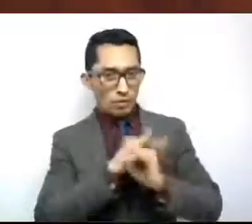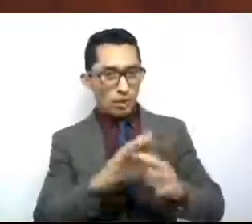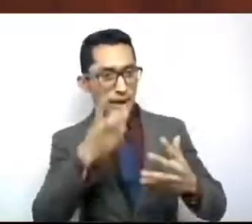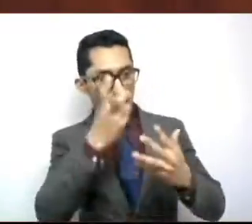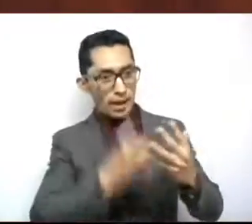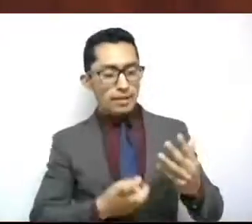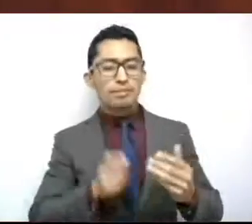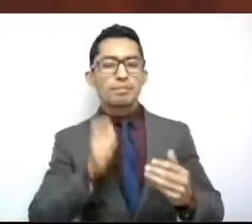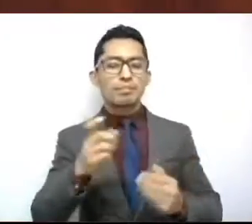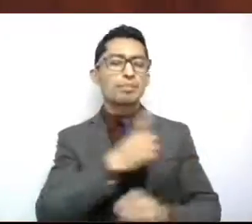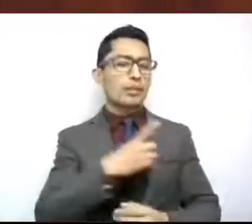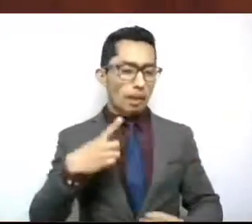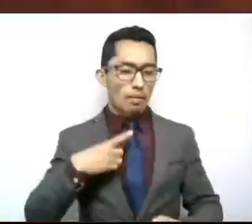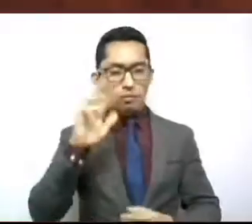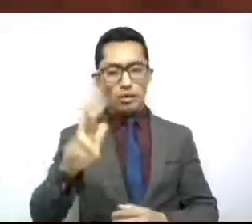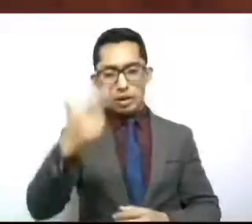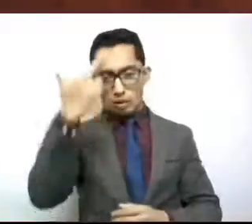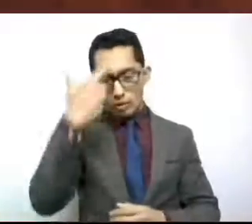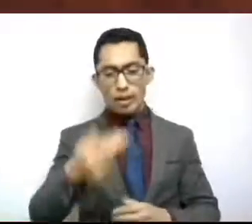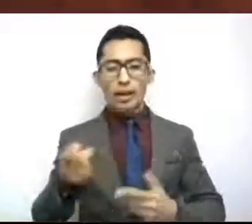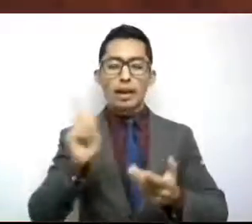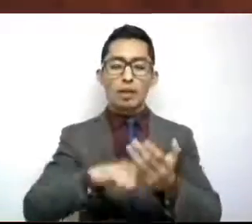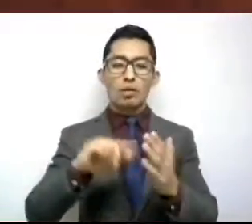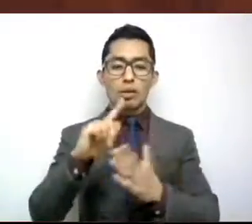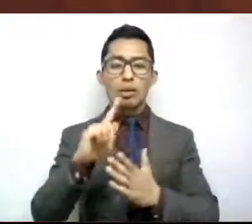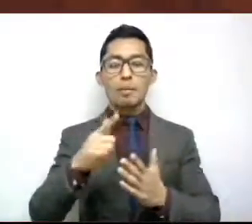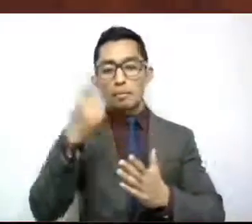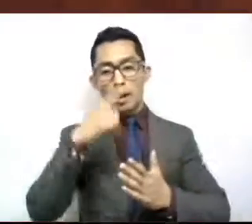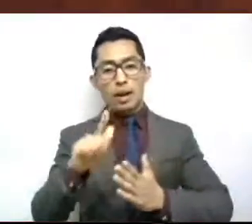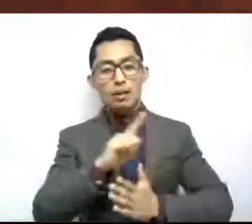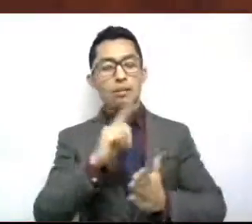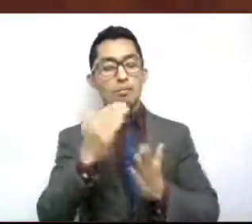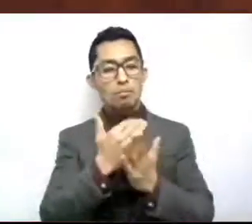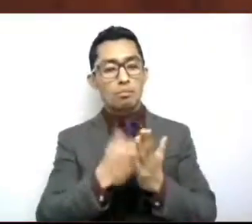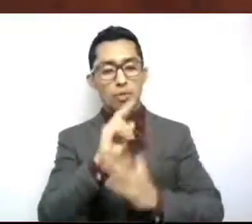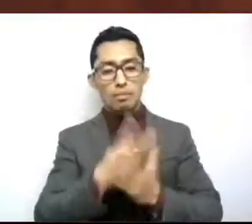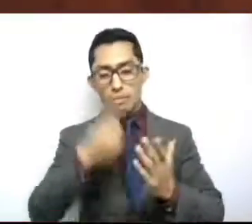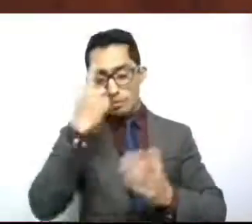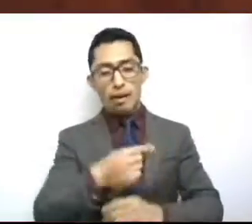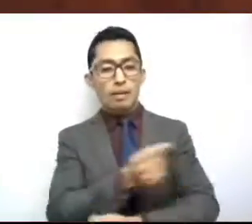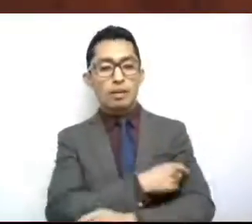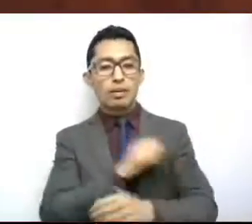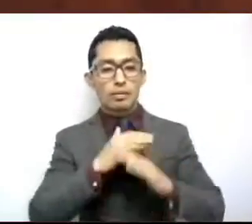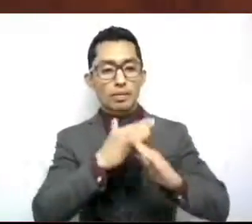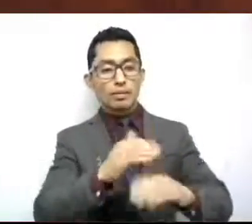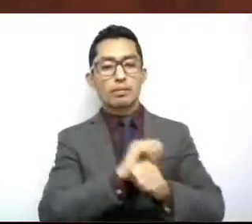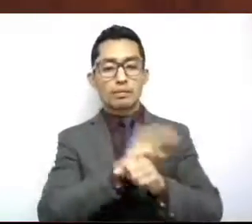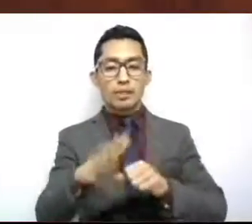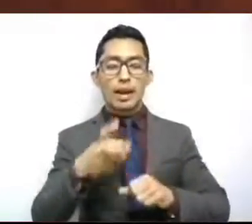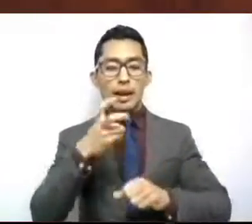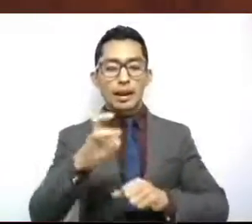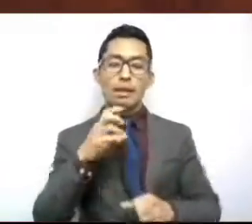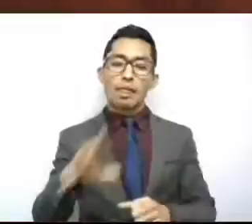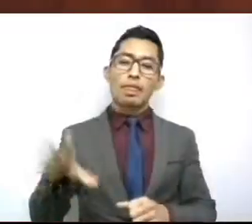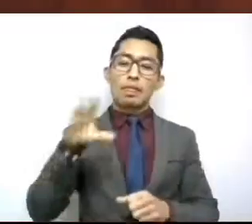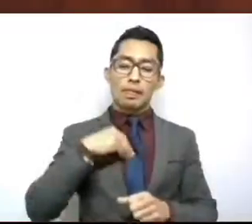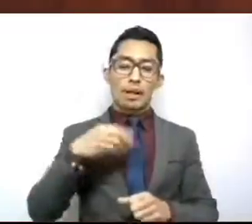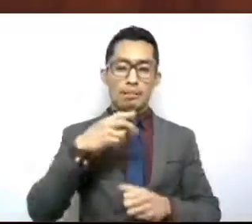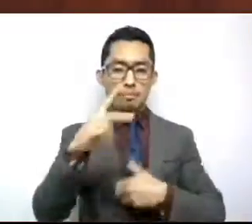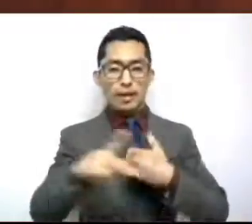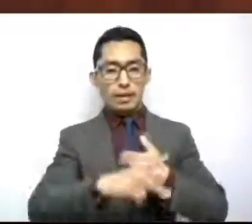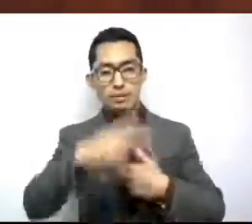debemos recordar que la política de vacunación contra el virus SARS-CoV-2 para la prevención de la COVID-19 en